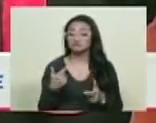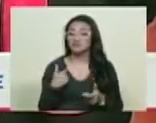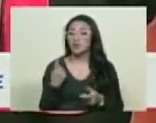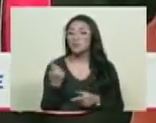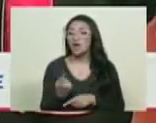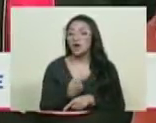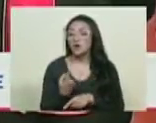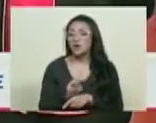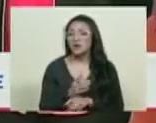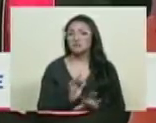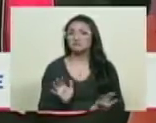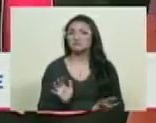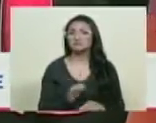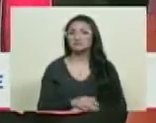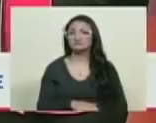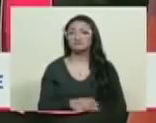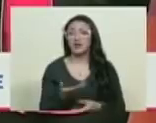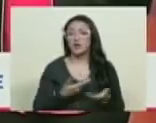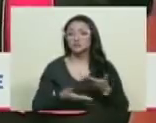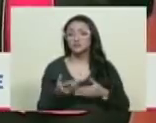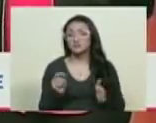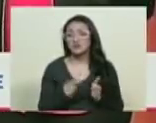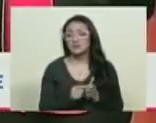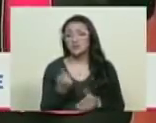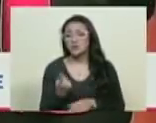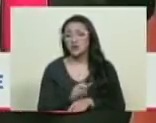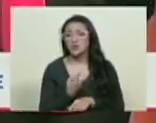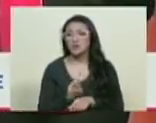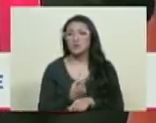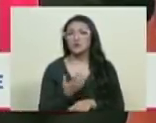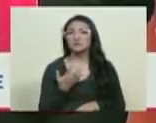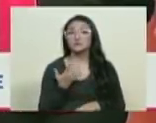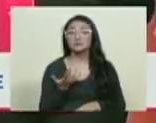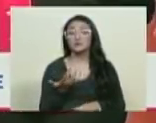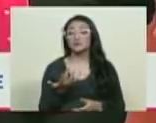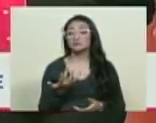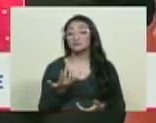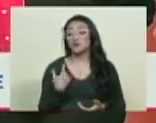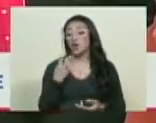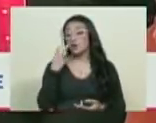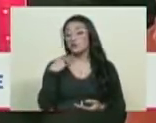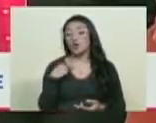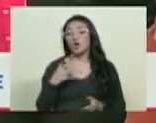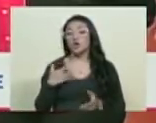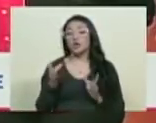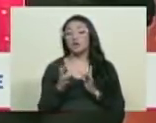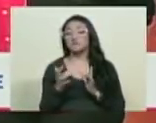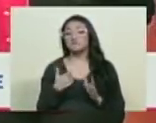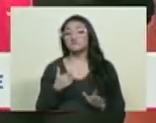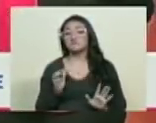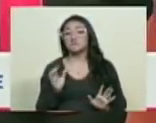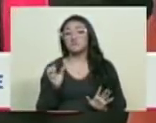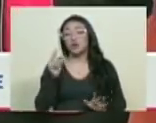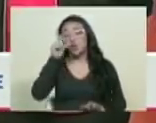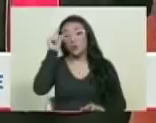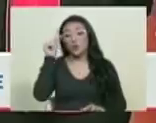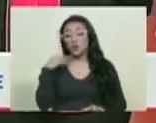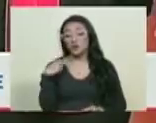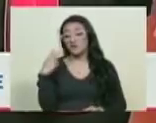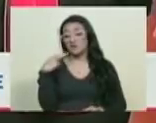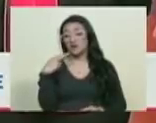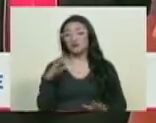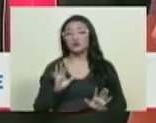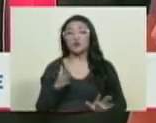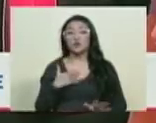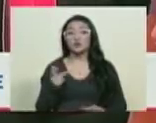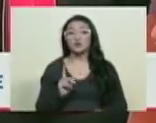una hora la negociación pero como no me quieren ver julio borges en público no me